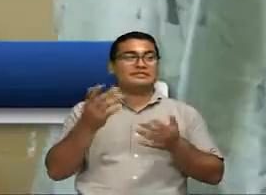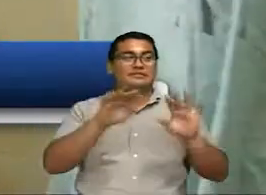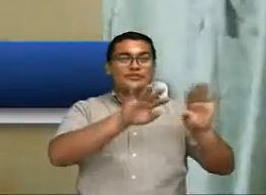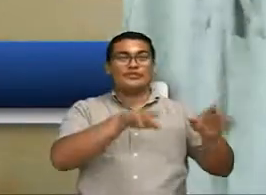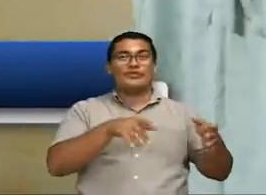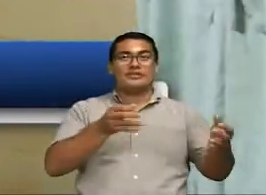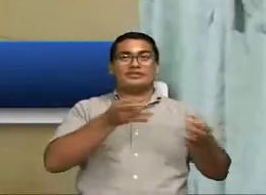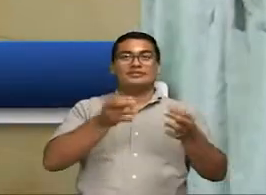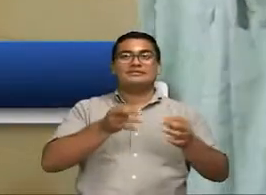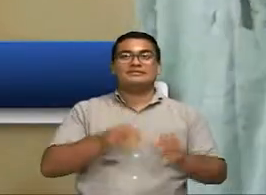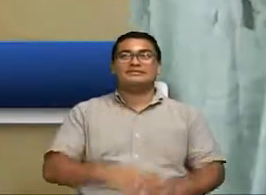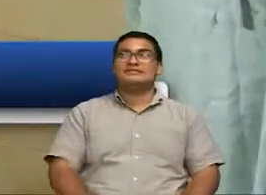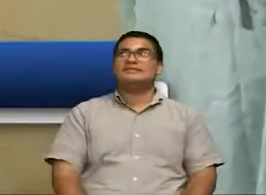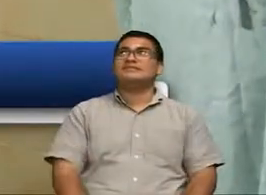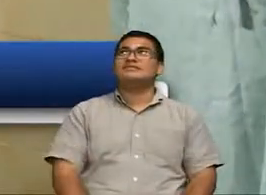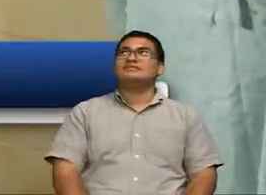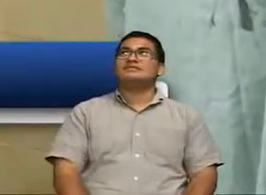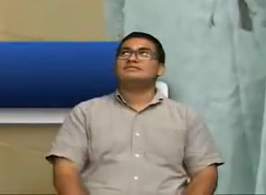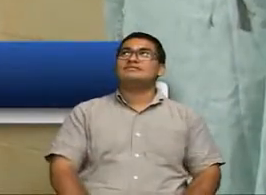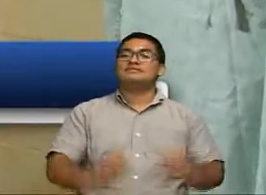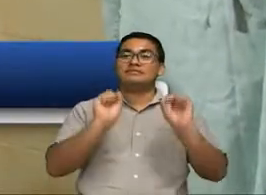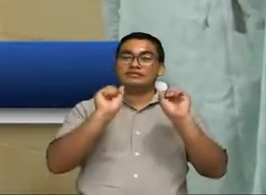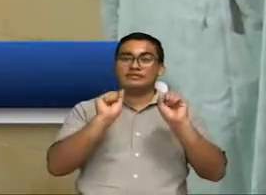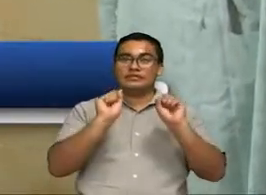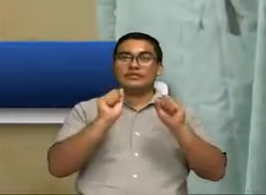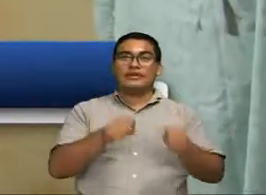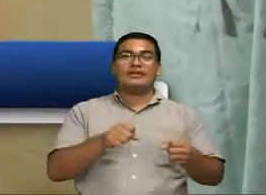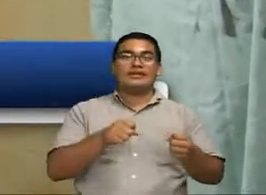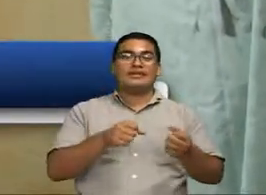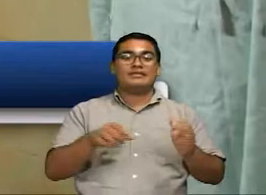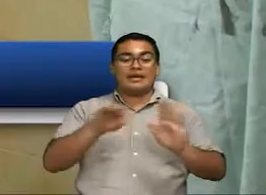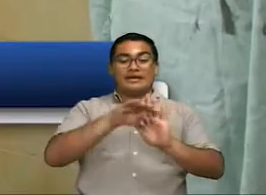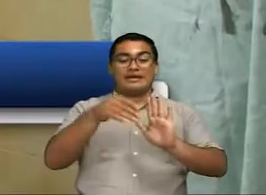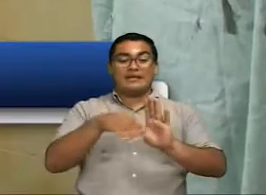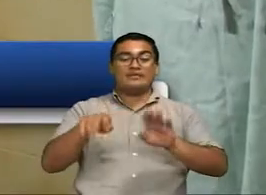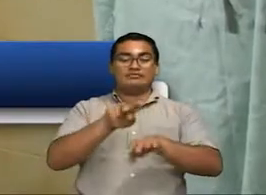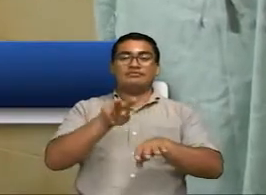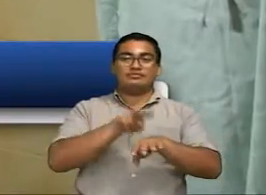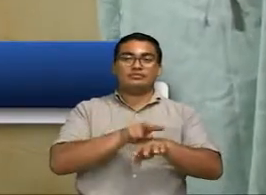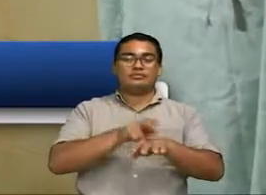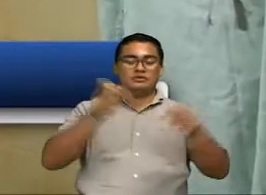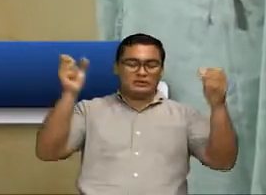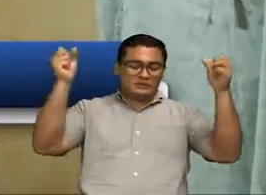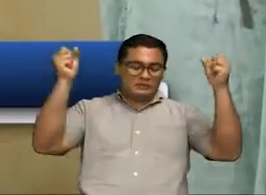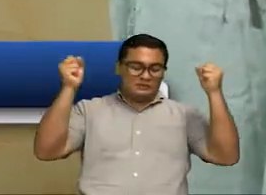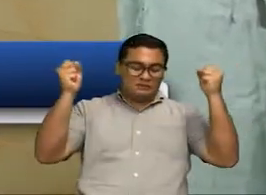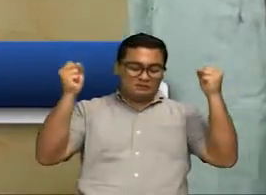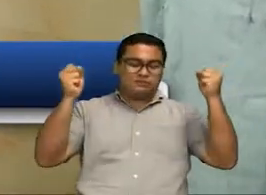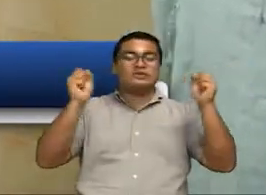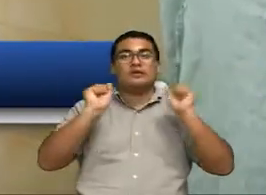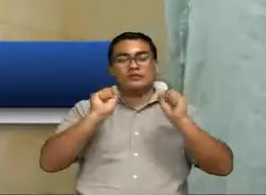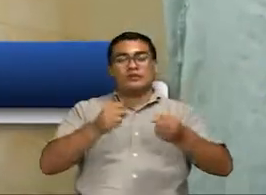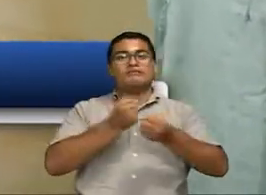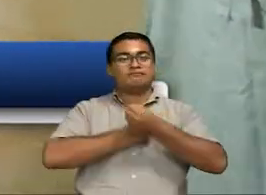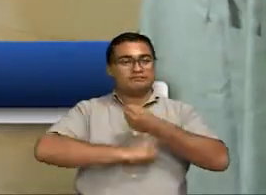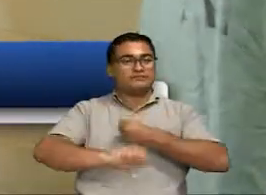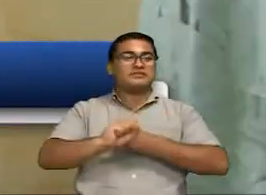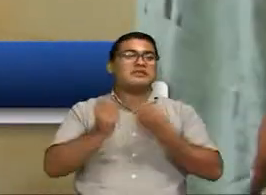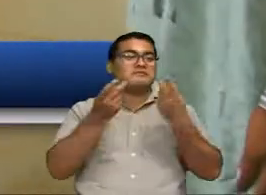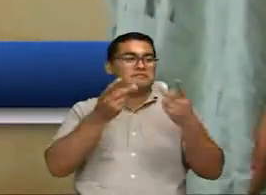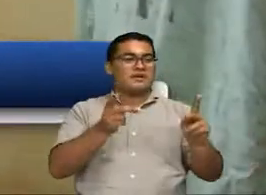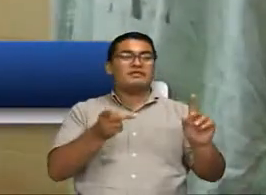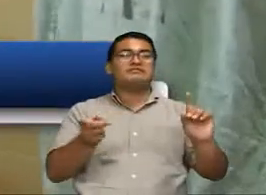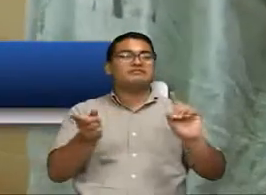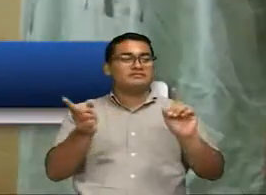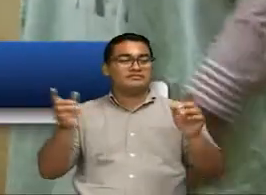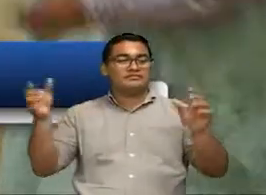En la camilla ginecológica, pero son combinadas con amarre, que sería una de las posiciones horizontales, ya, pero se combinan. ¿La camilla?